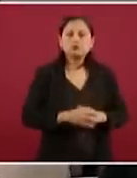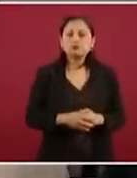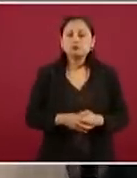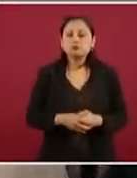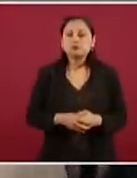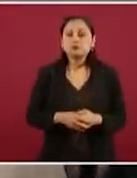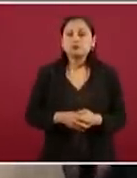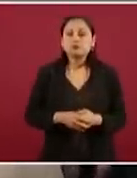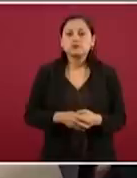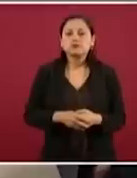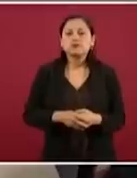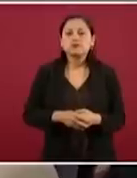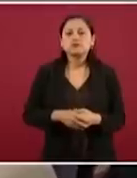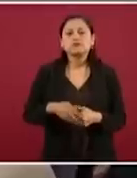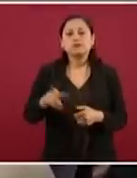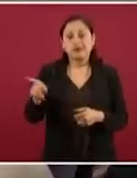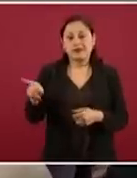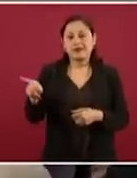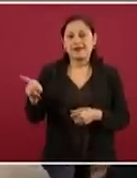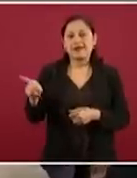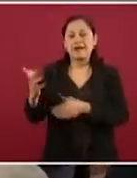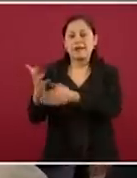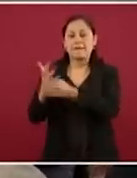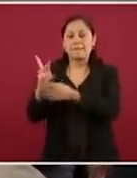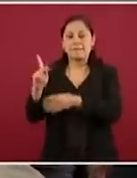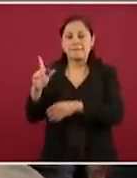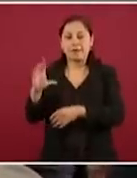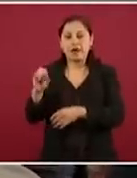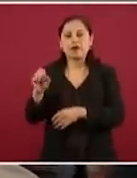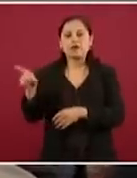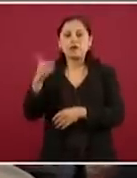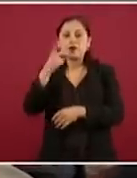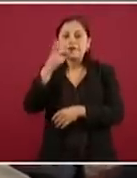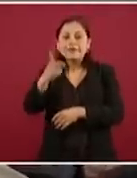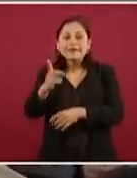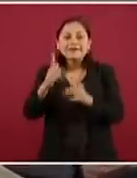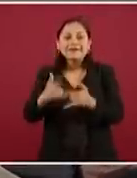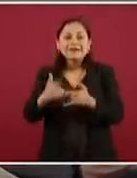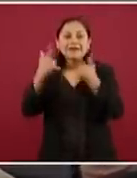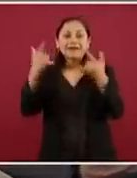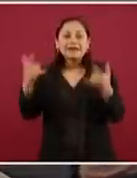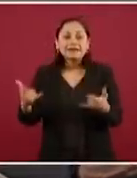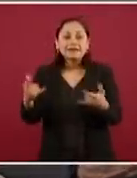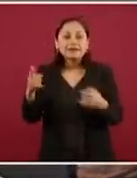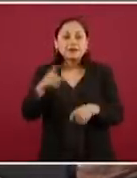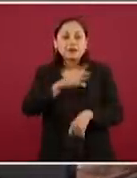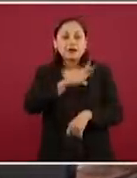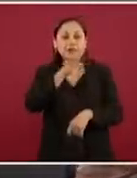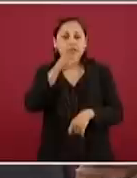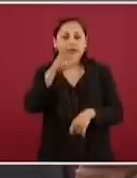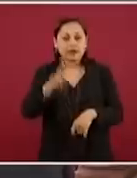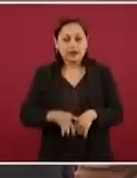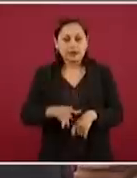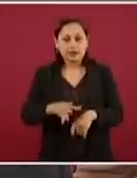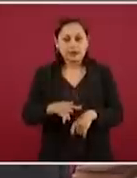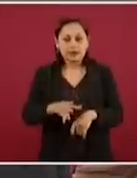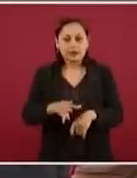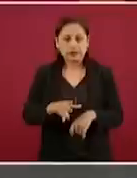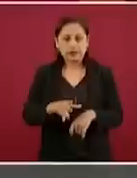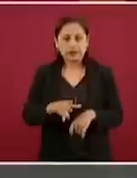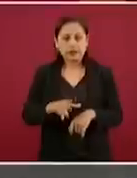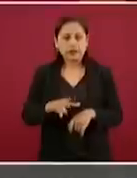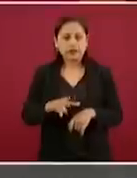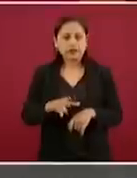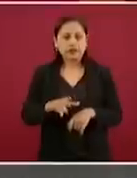Y cuenta don Paco que el general se lo quedó viendo y terminó todo